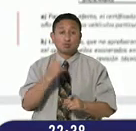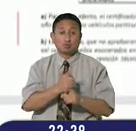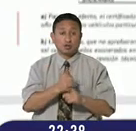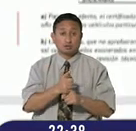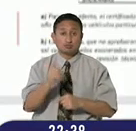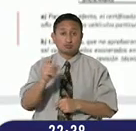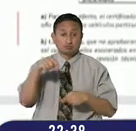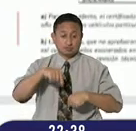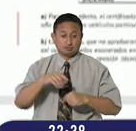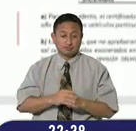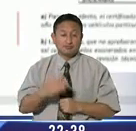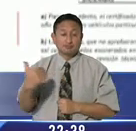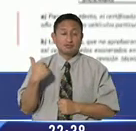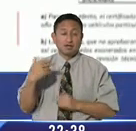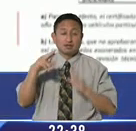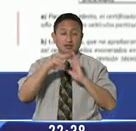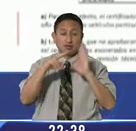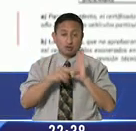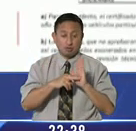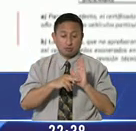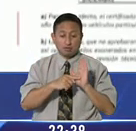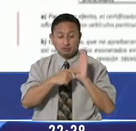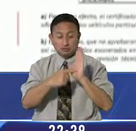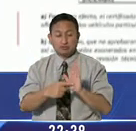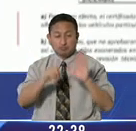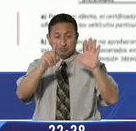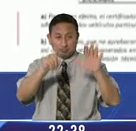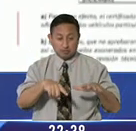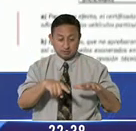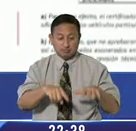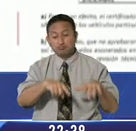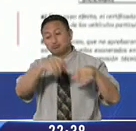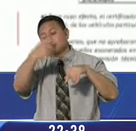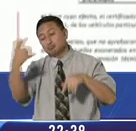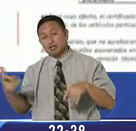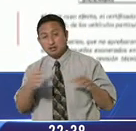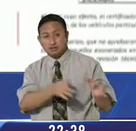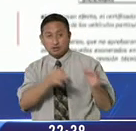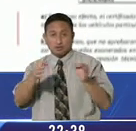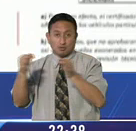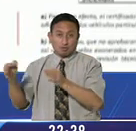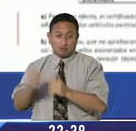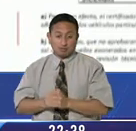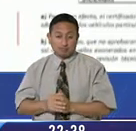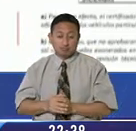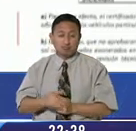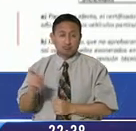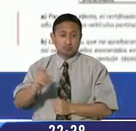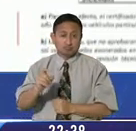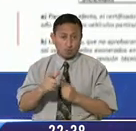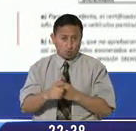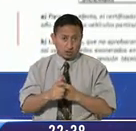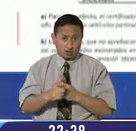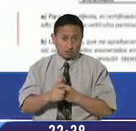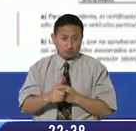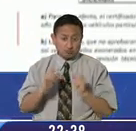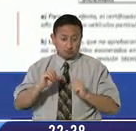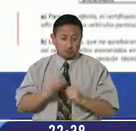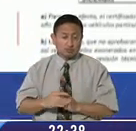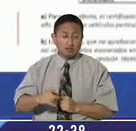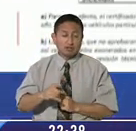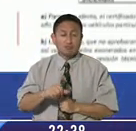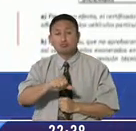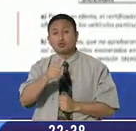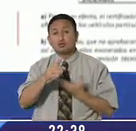necesario tener una ordenanza del primer semestre y la recalendarización del segundo semestre, y para quienes necesitan urgente poder hacerse en